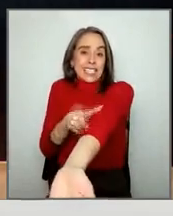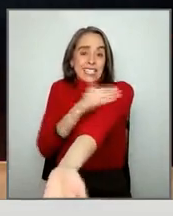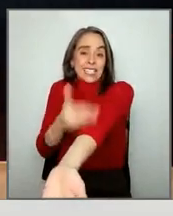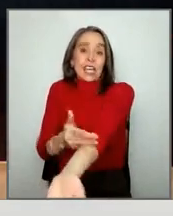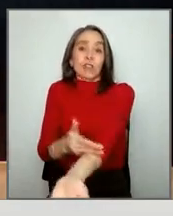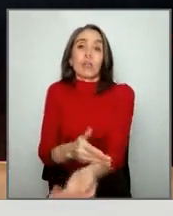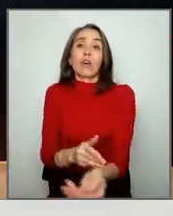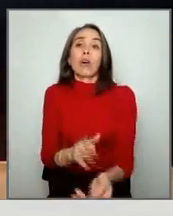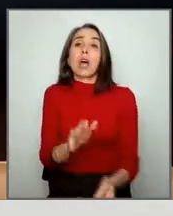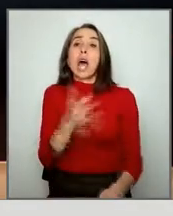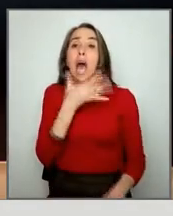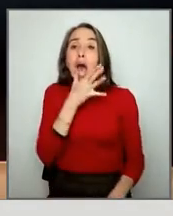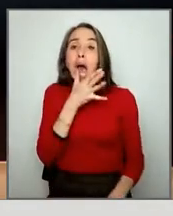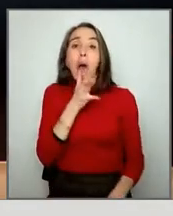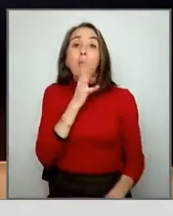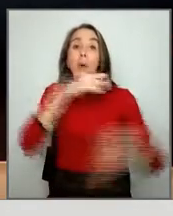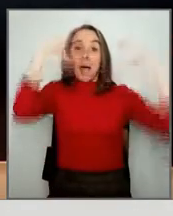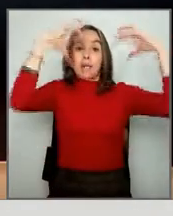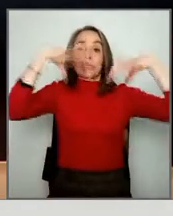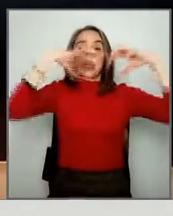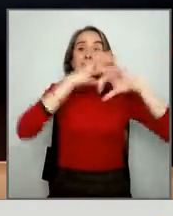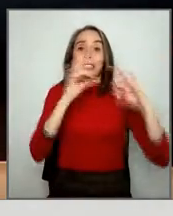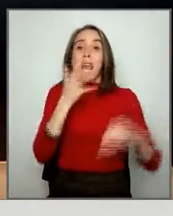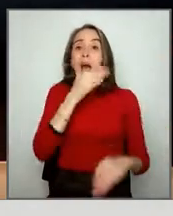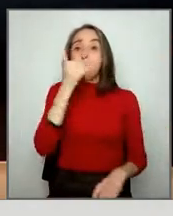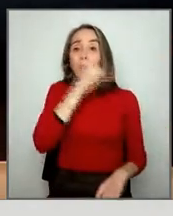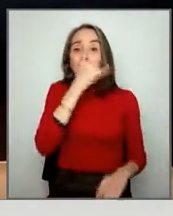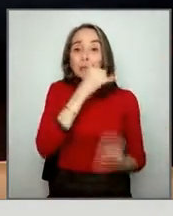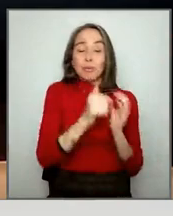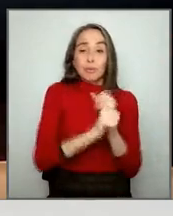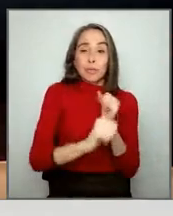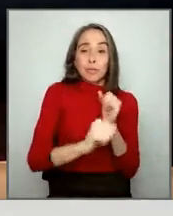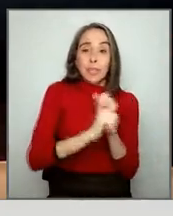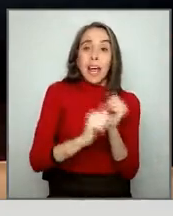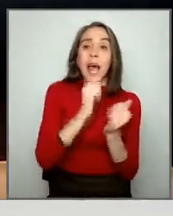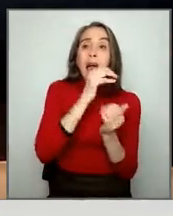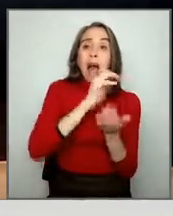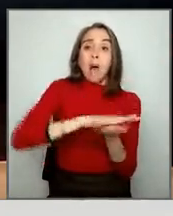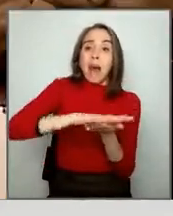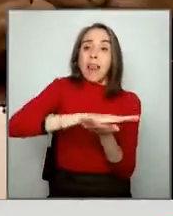reutilizada de aguas grises Muchas gracias señor presidente